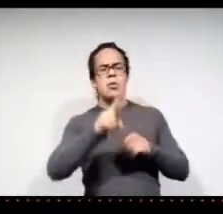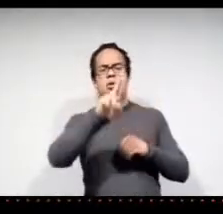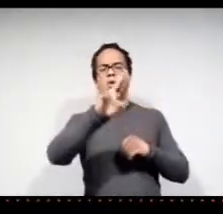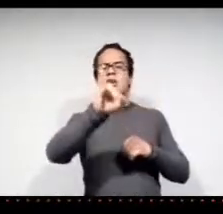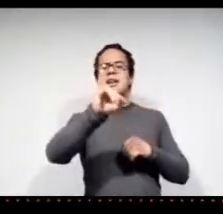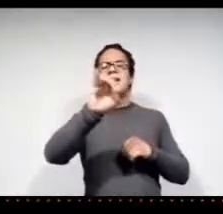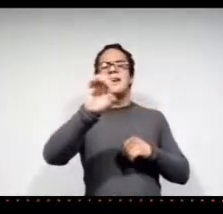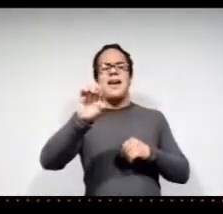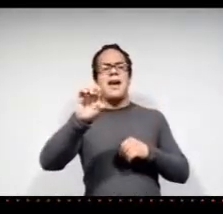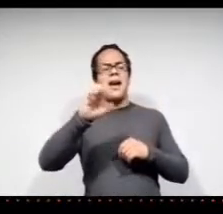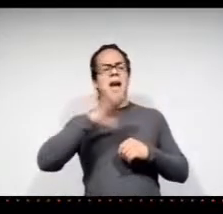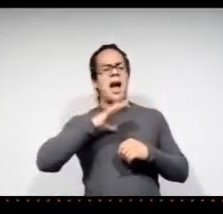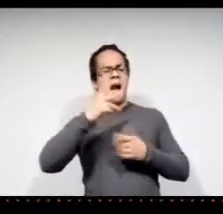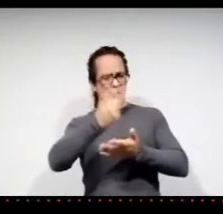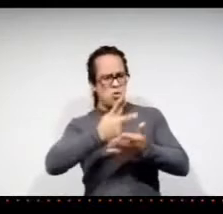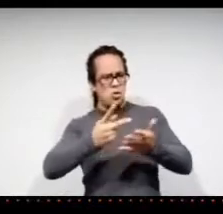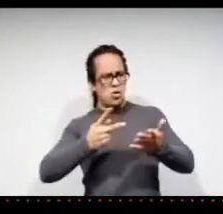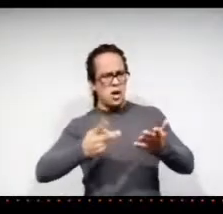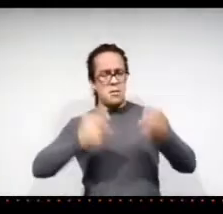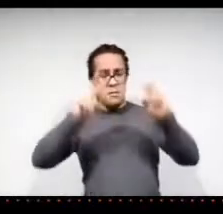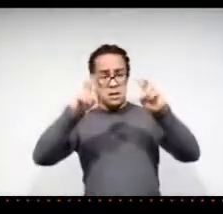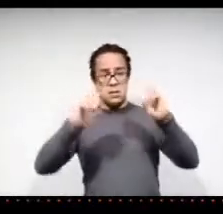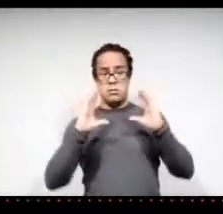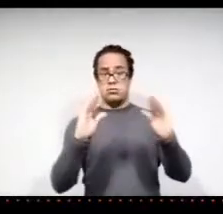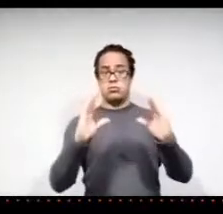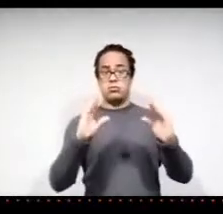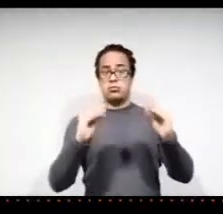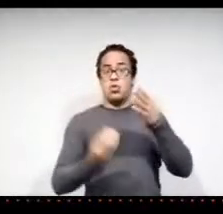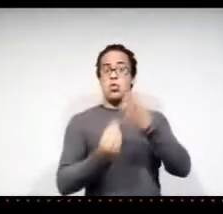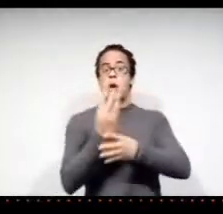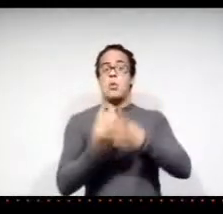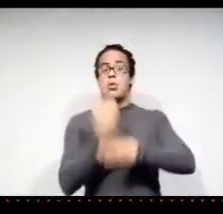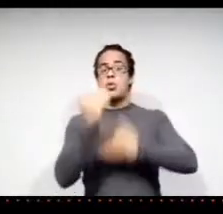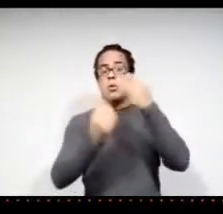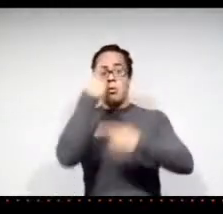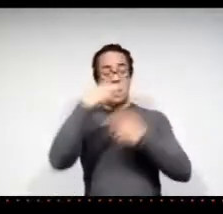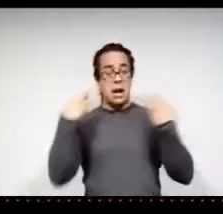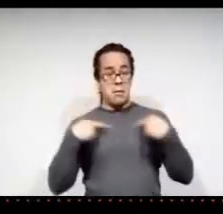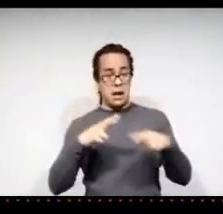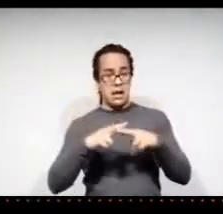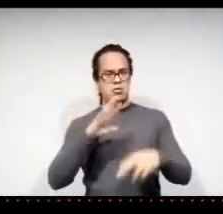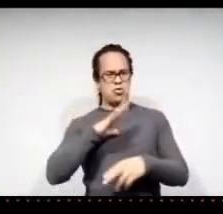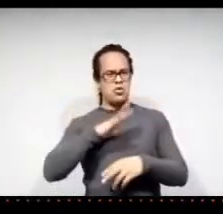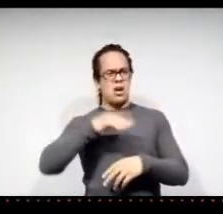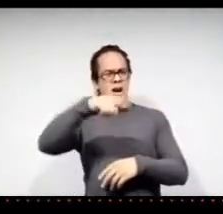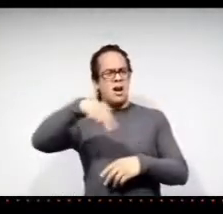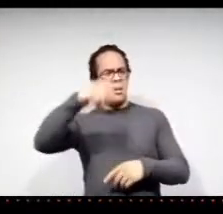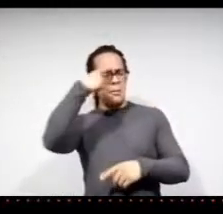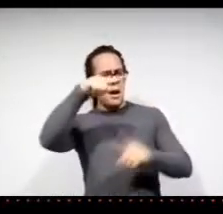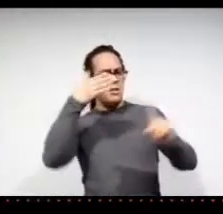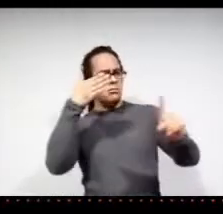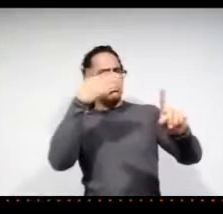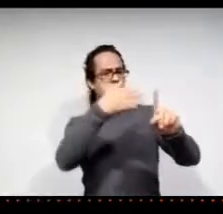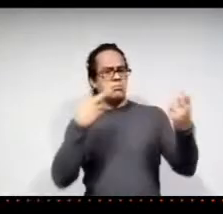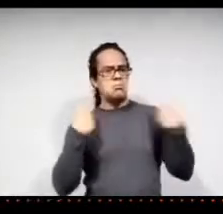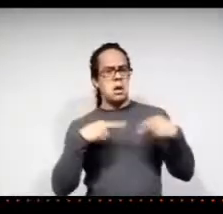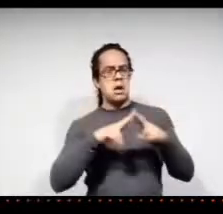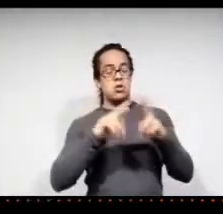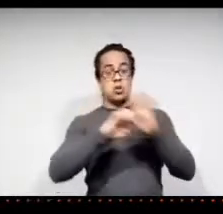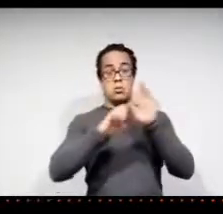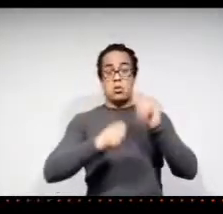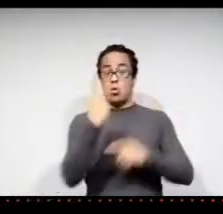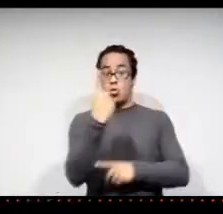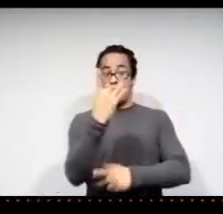un programa de capacitación y actualización docente hacia profesores que no dependan de una sola